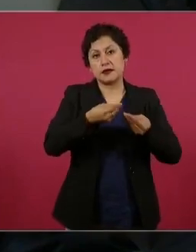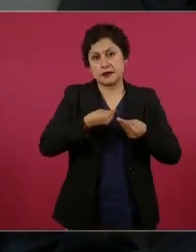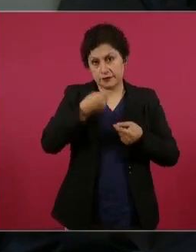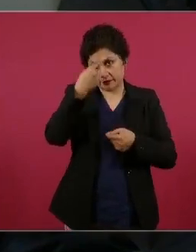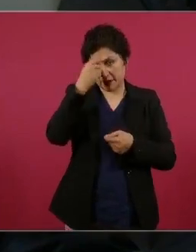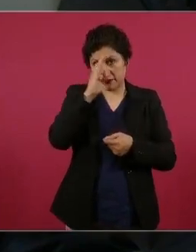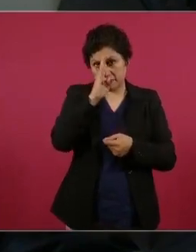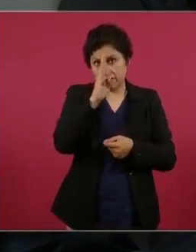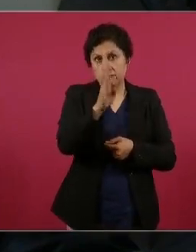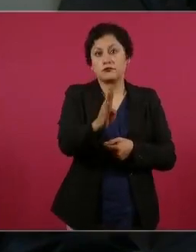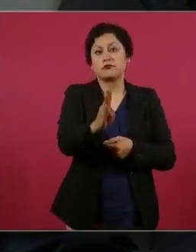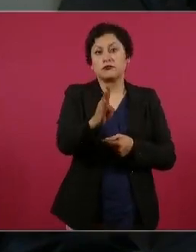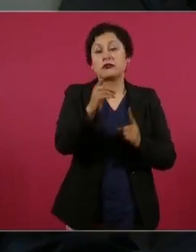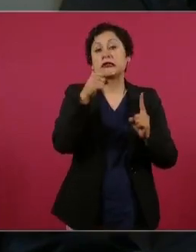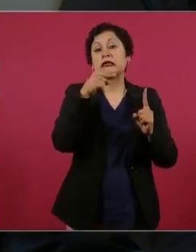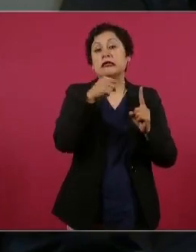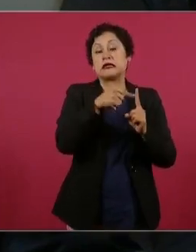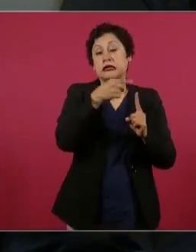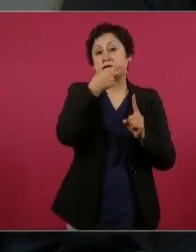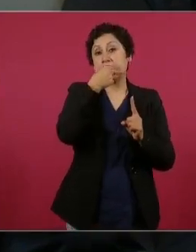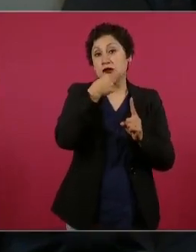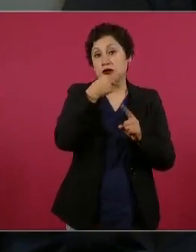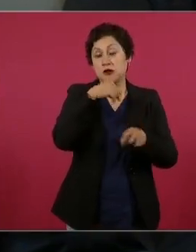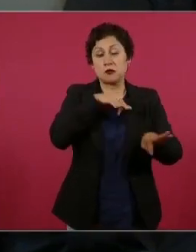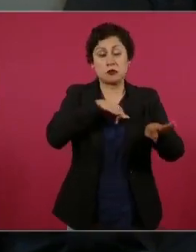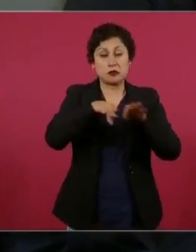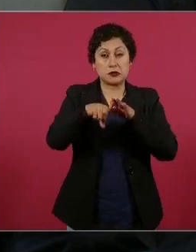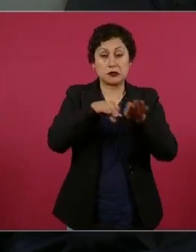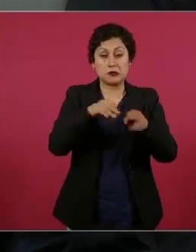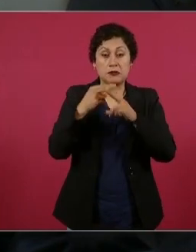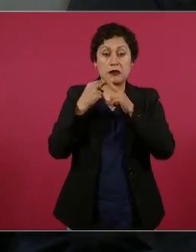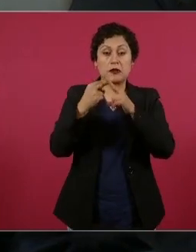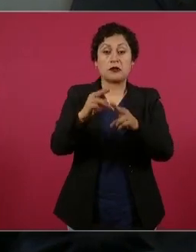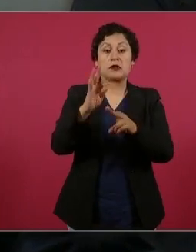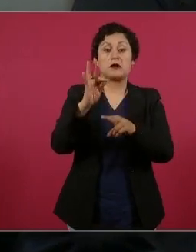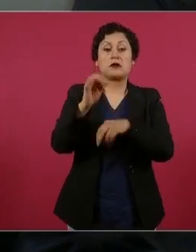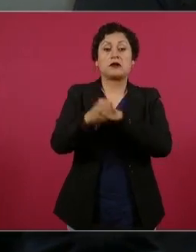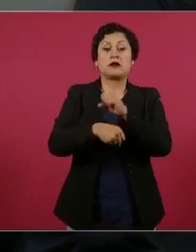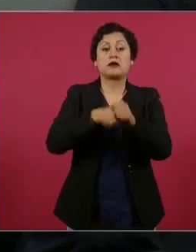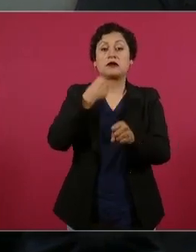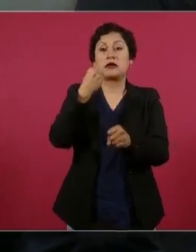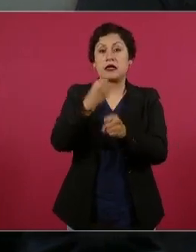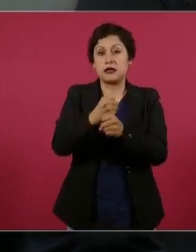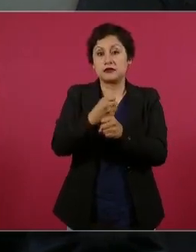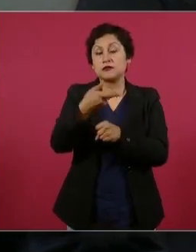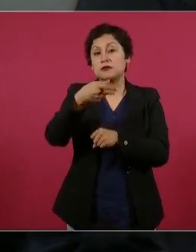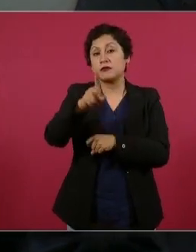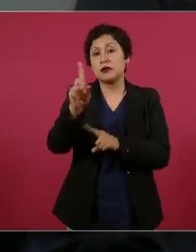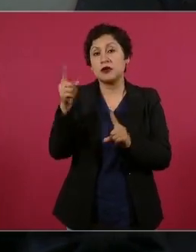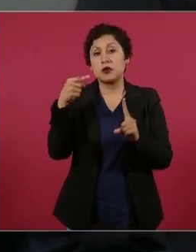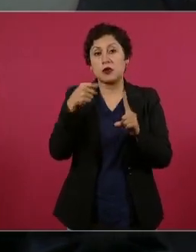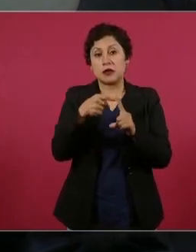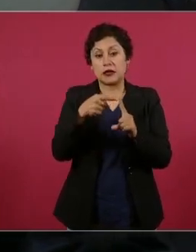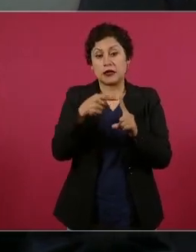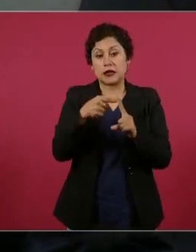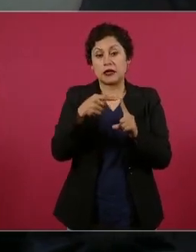que es un compañero con más de 40 años de experiencia laboral, pero él sufrió un